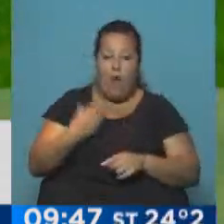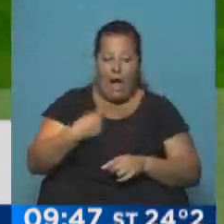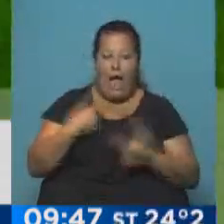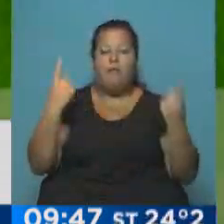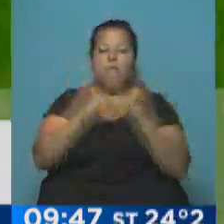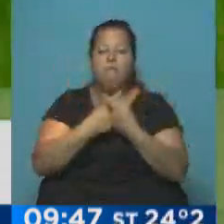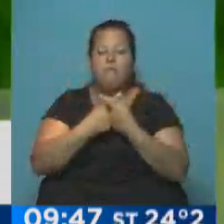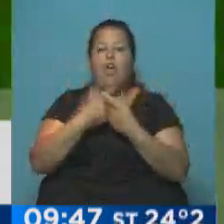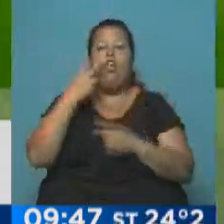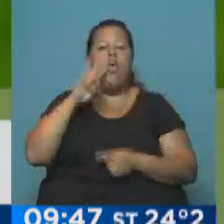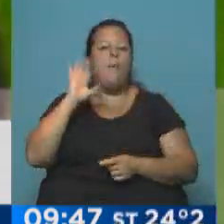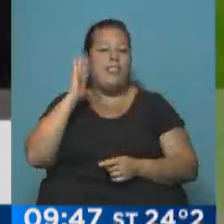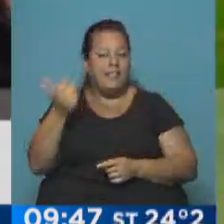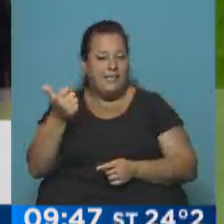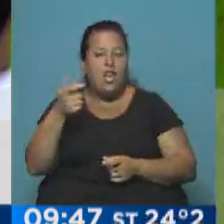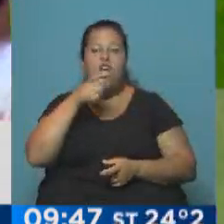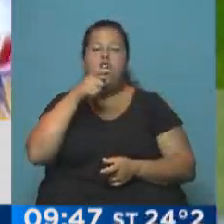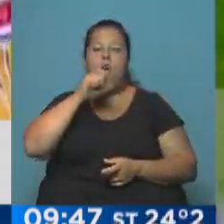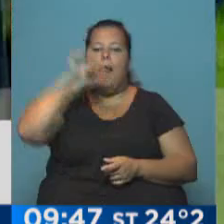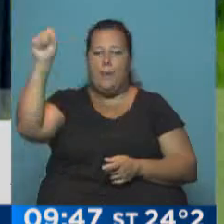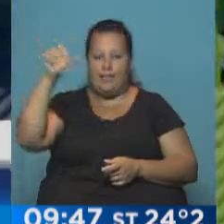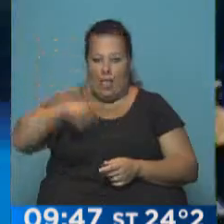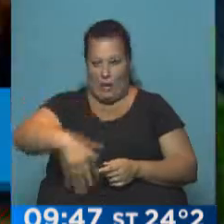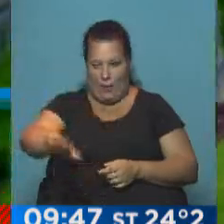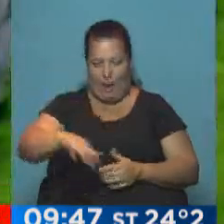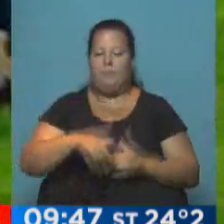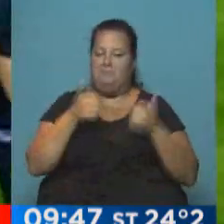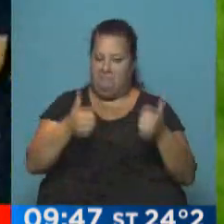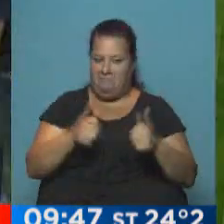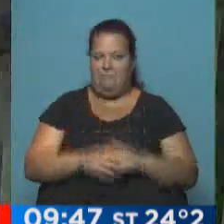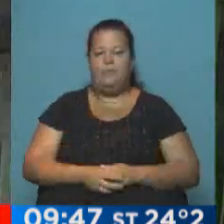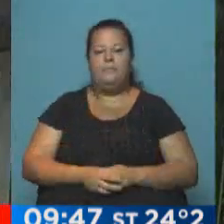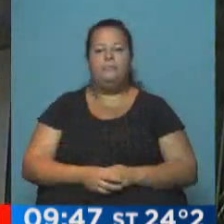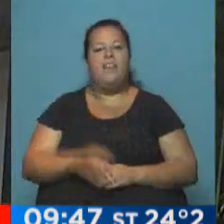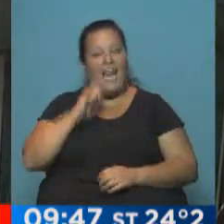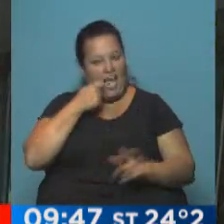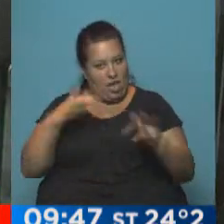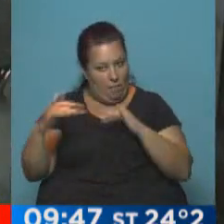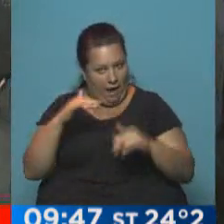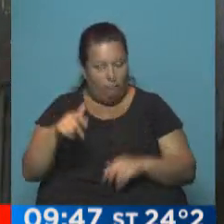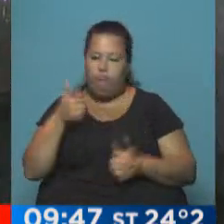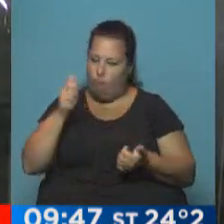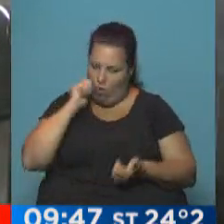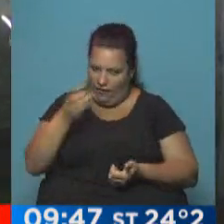edición 2016 de la Copa Libertadores de América. Bien, bueno. Lindo partido entonces para el fin de semana, el sábado, ¿eh?